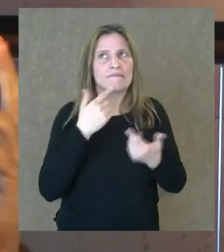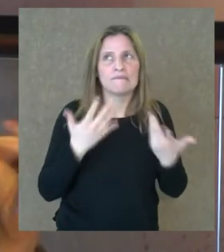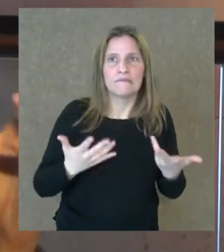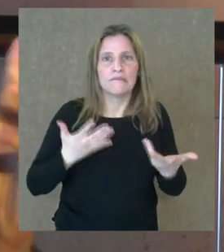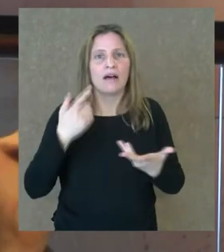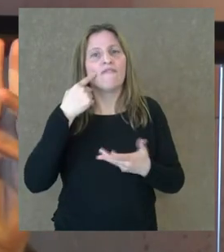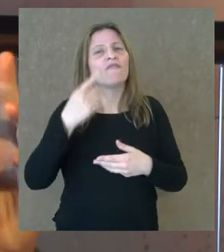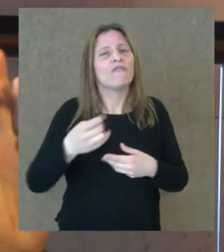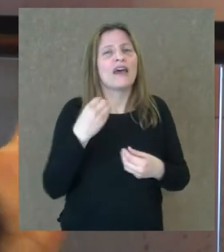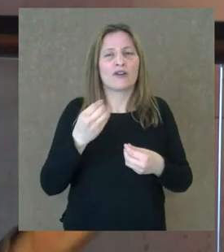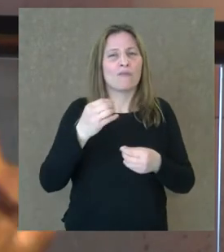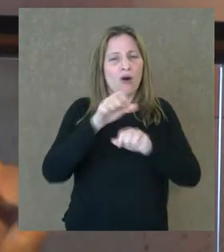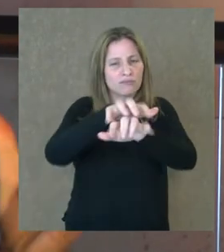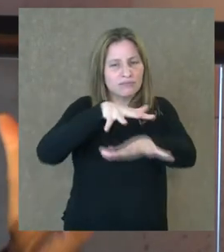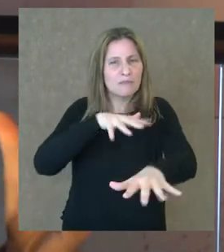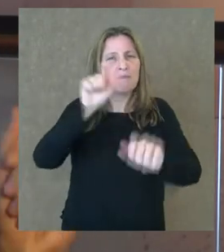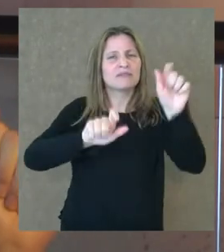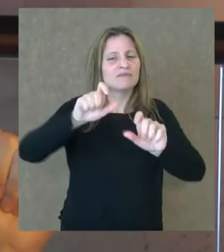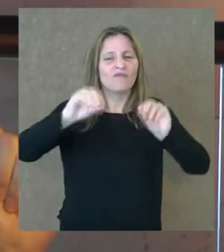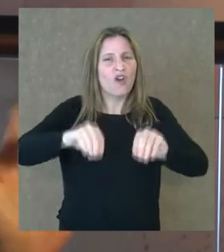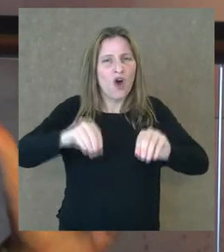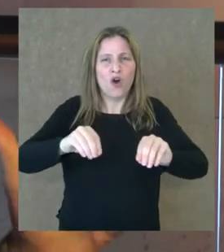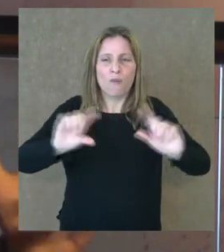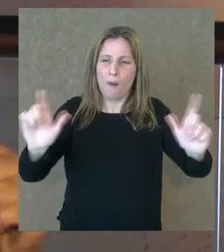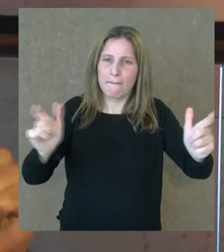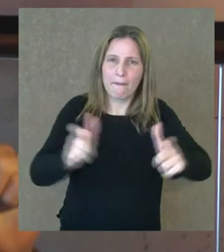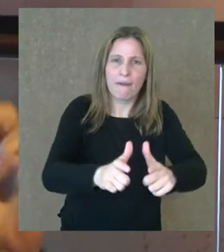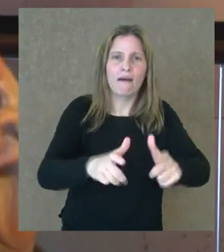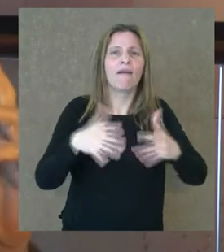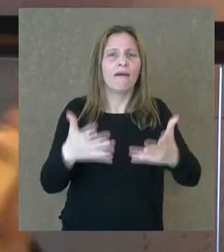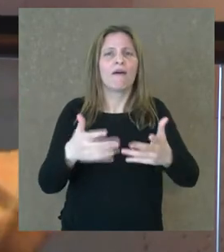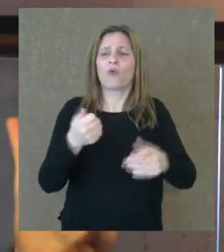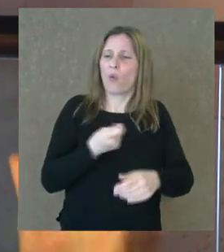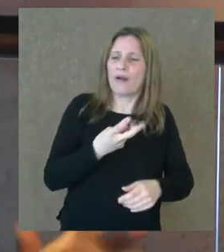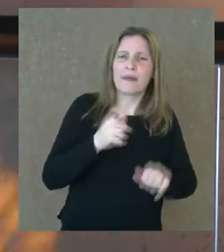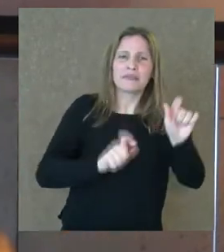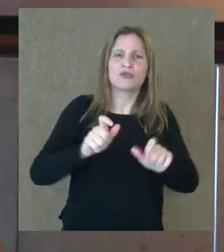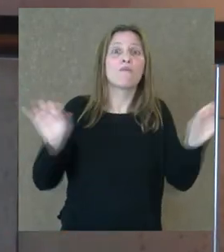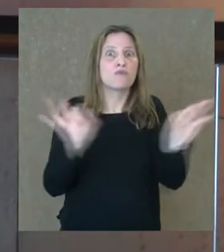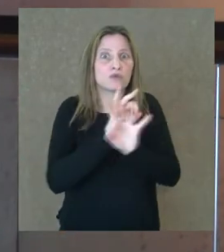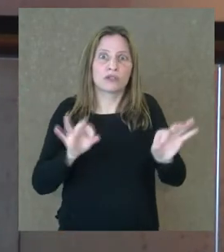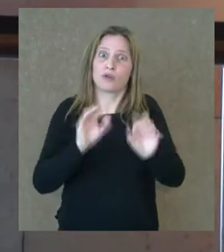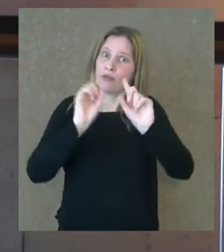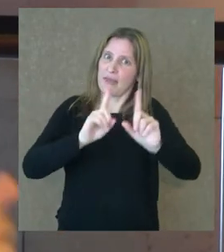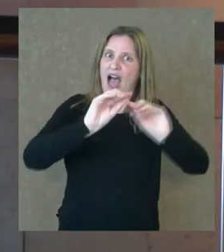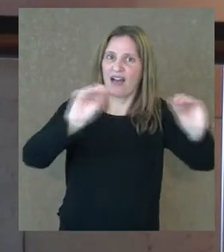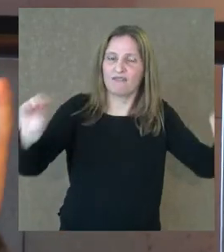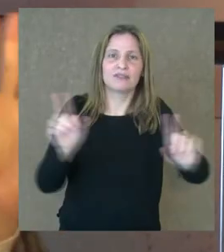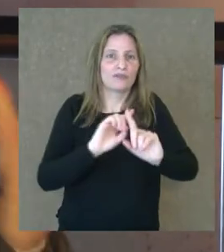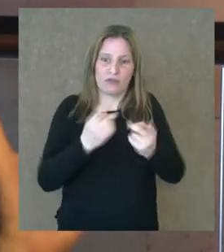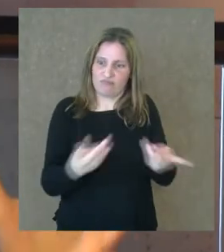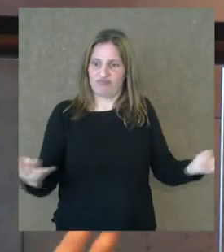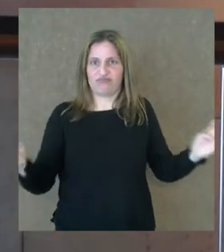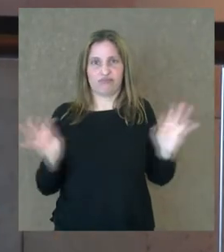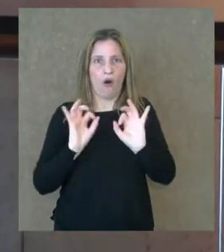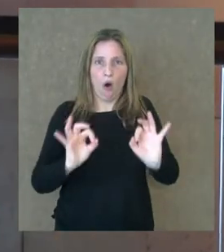ver esa platea un poco más más reducida el número de músicos también hay que aclararle a la gente que no es